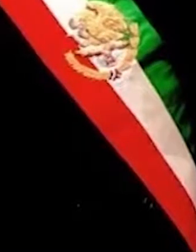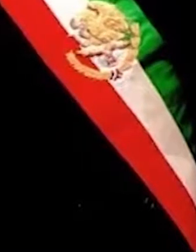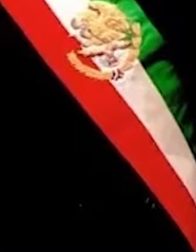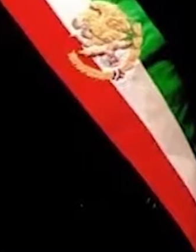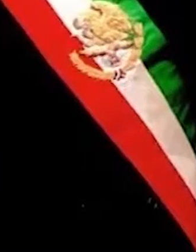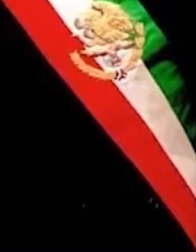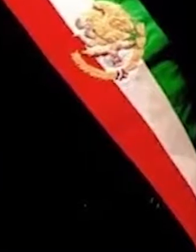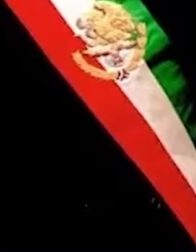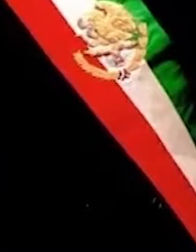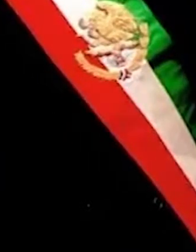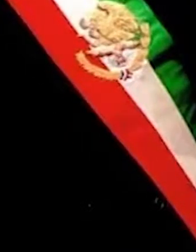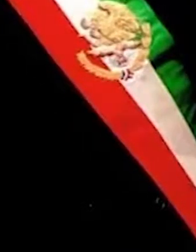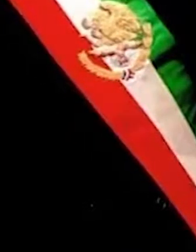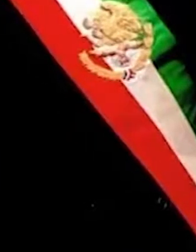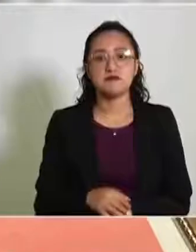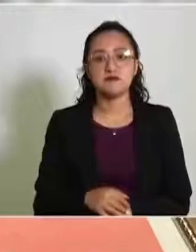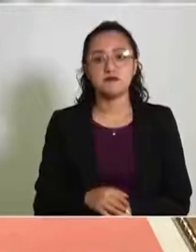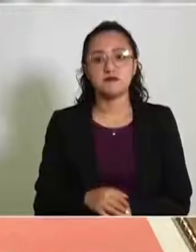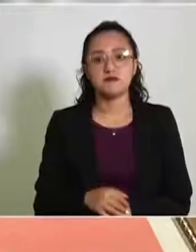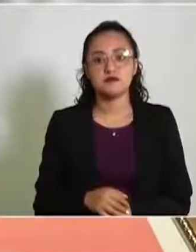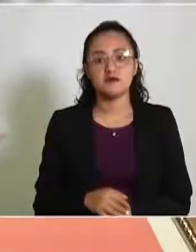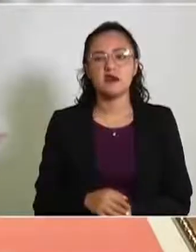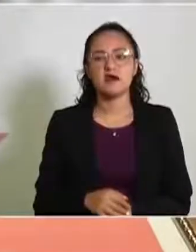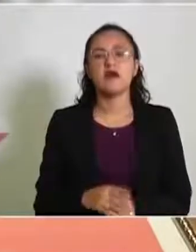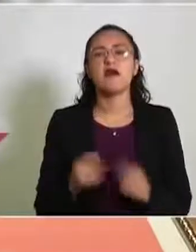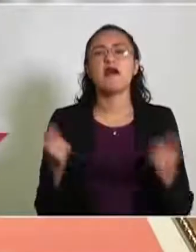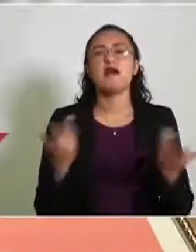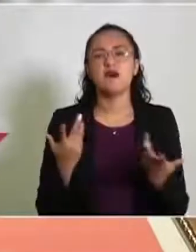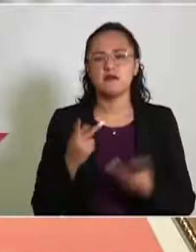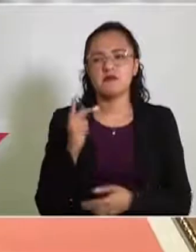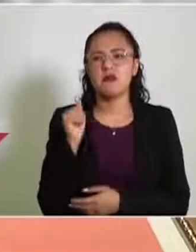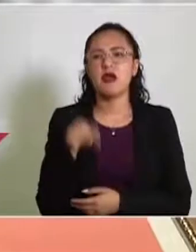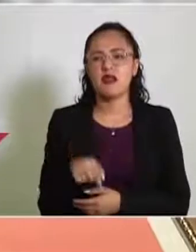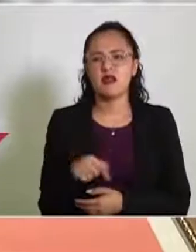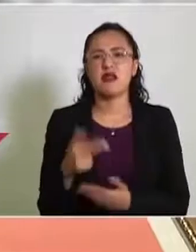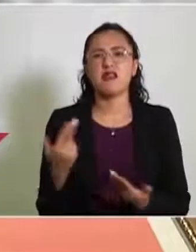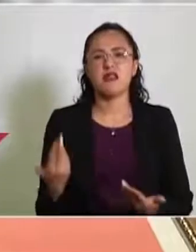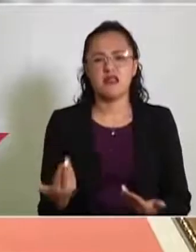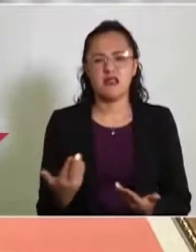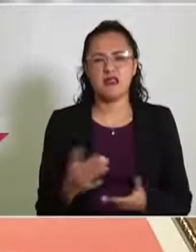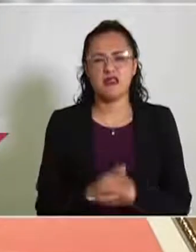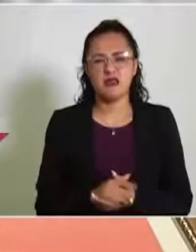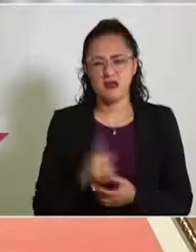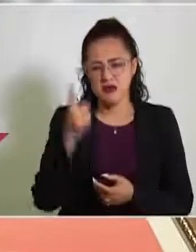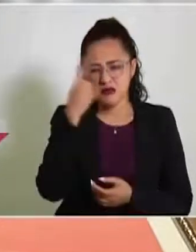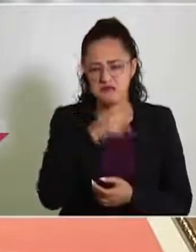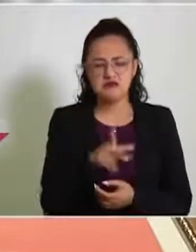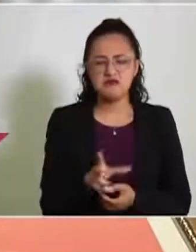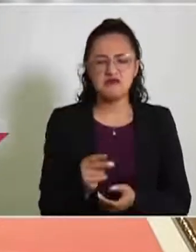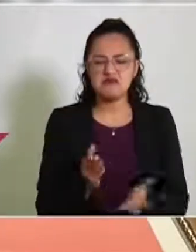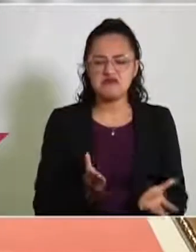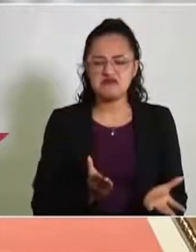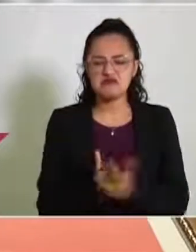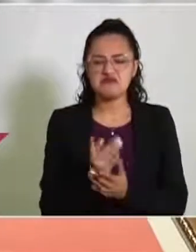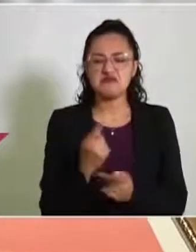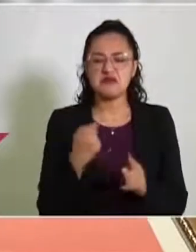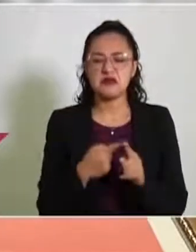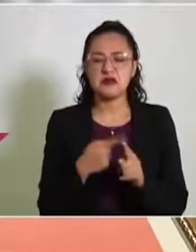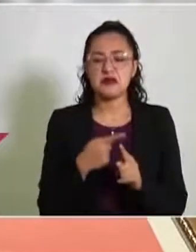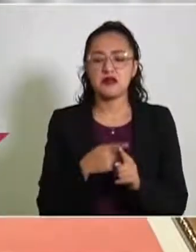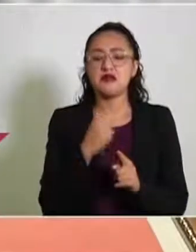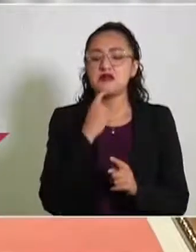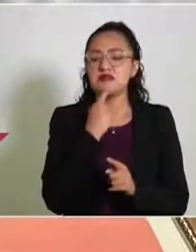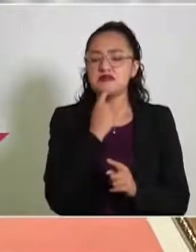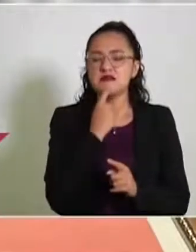el PAN ganara con Vicente Fox. ¿Qué tuvo que hacer el PAN? Para impedir que llegara López